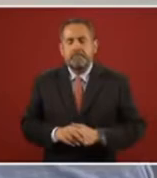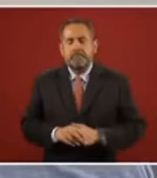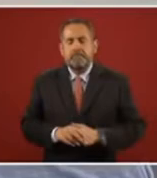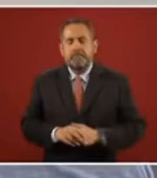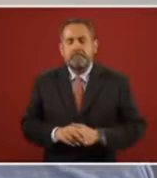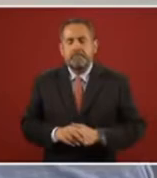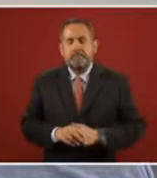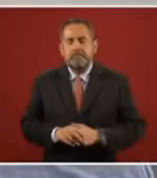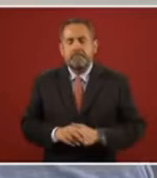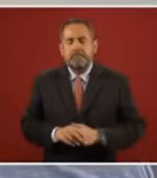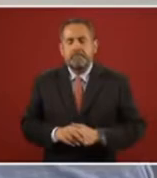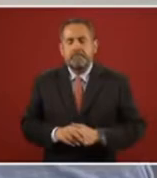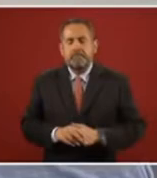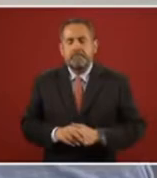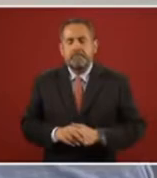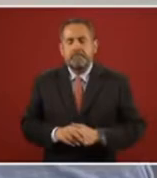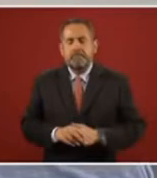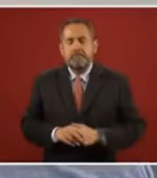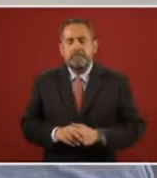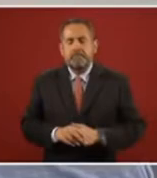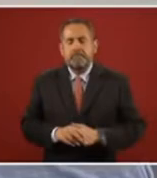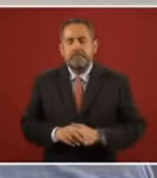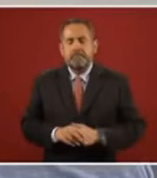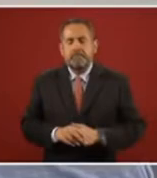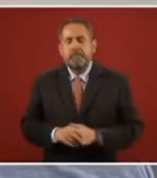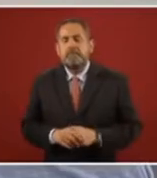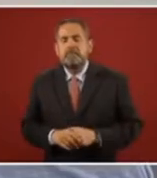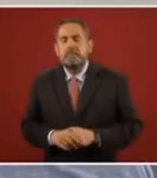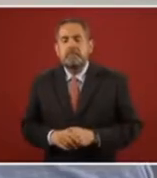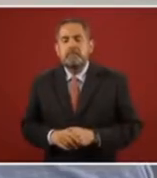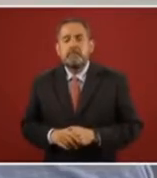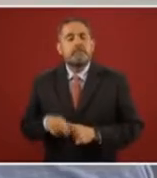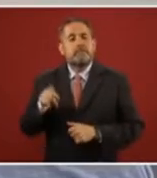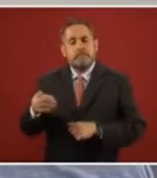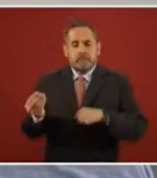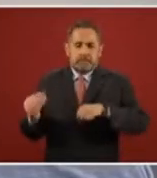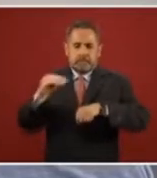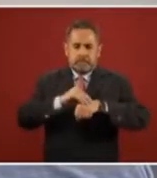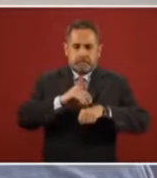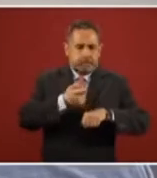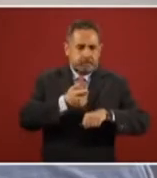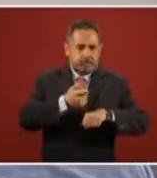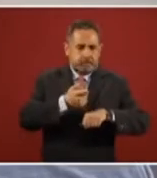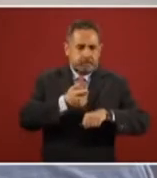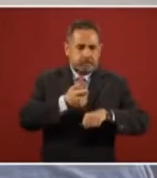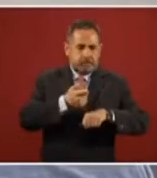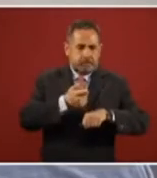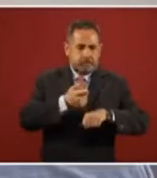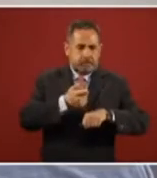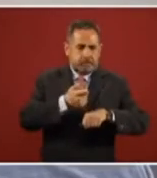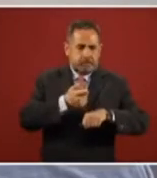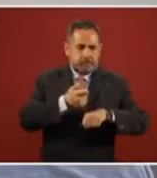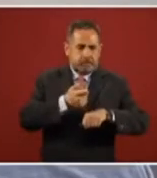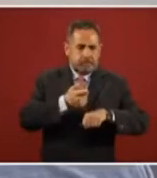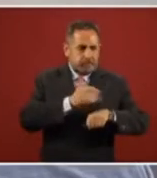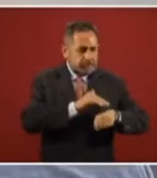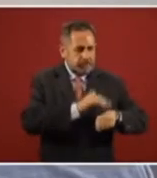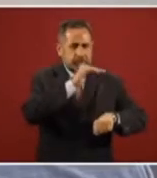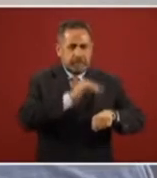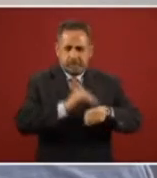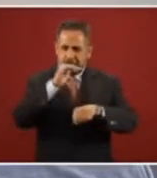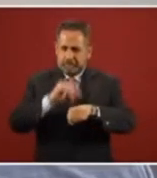nuestro presidente es meter dos en crisis los precios in the price es